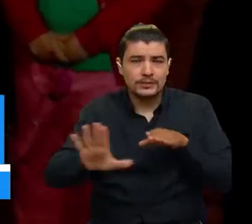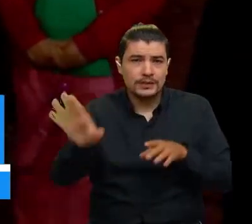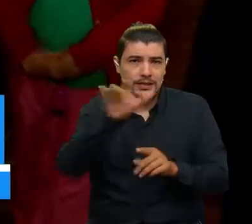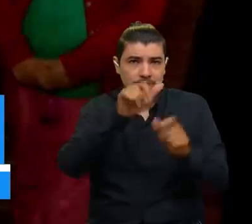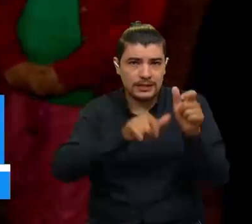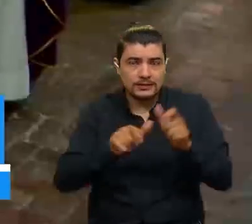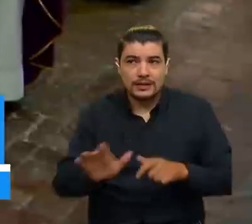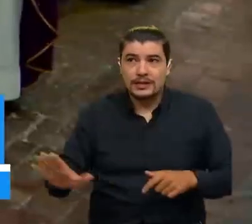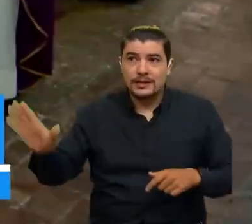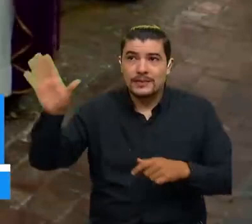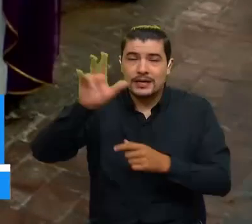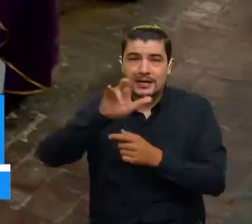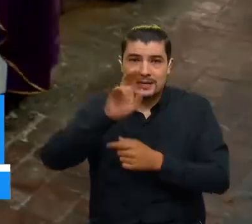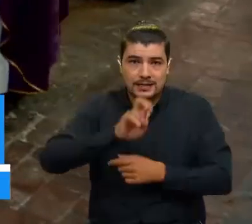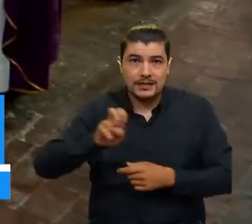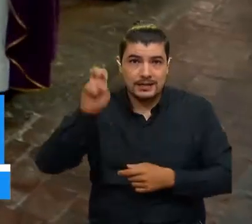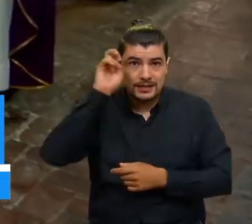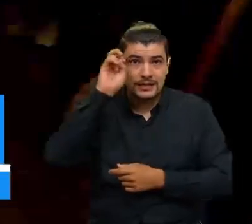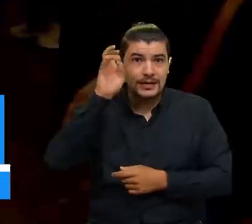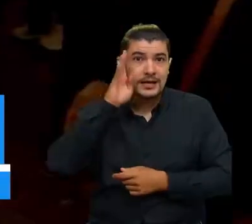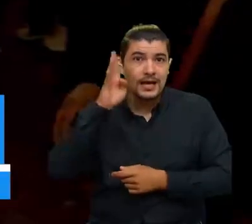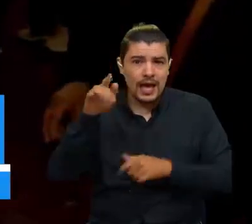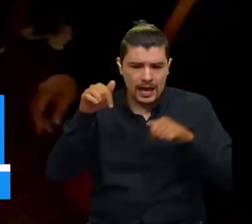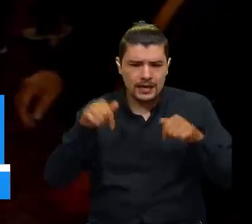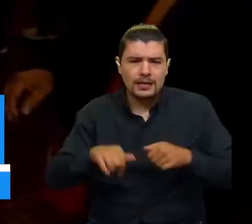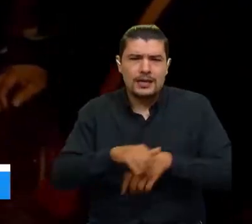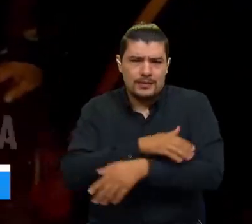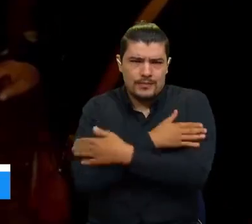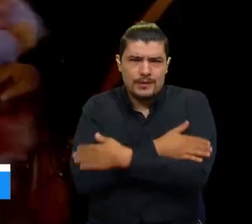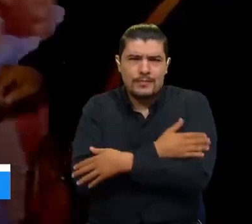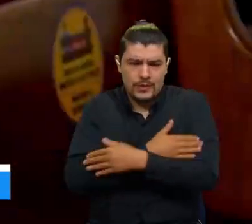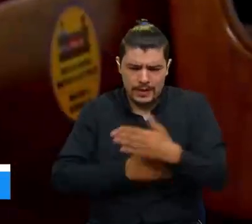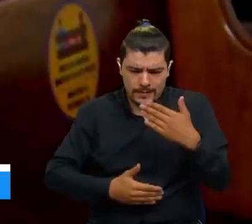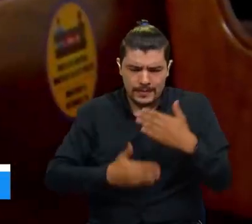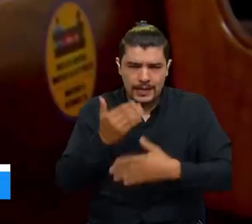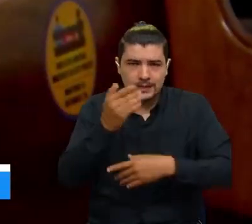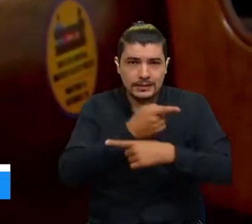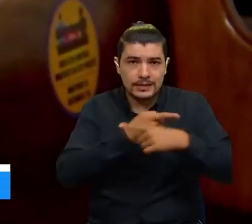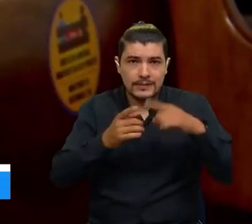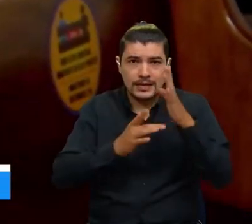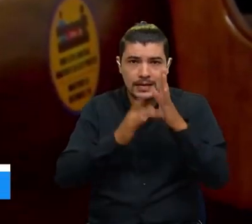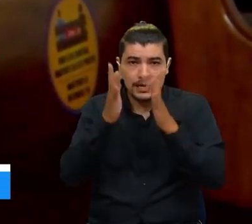que nuevamente aquí en Pamplona inicia nuestra Semana Santa, un tiempo de